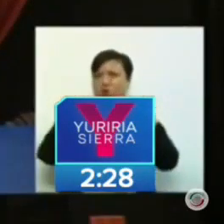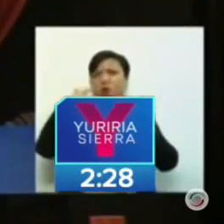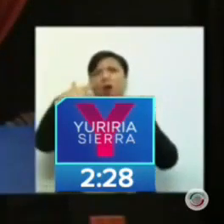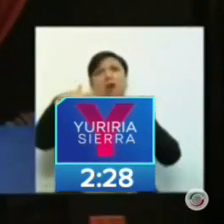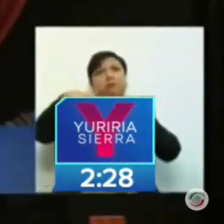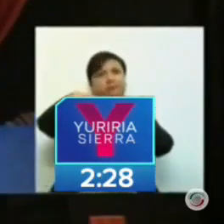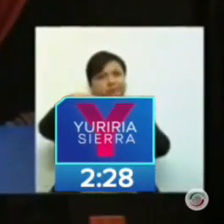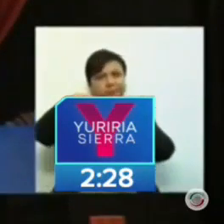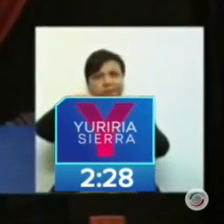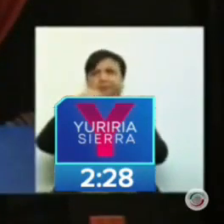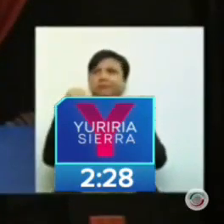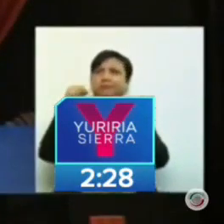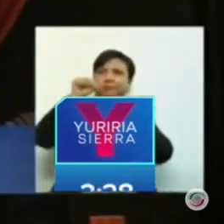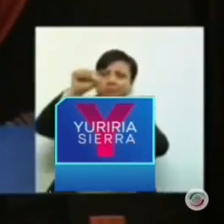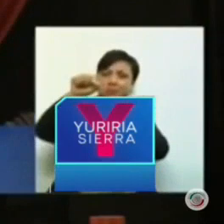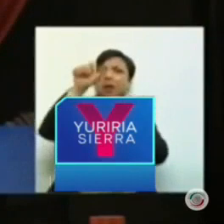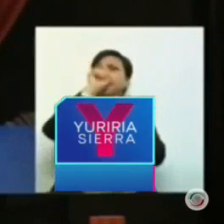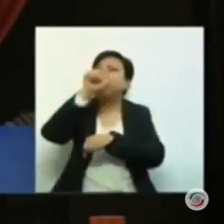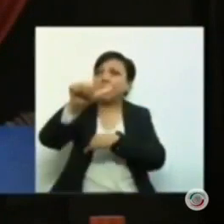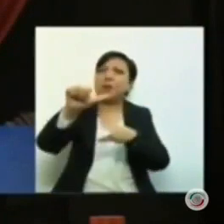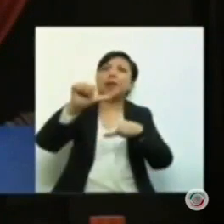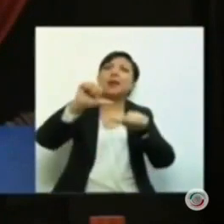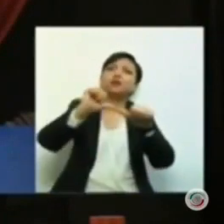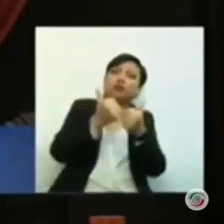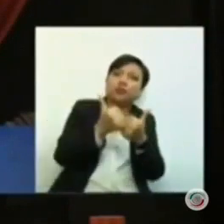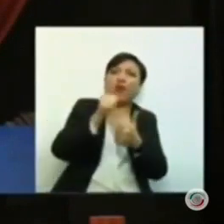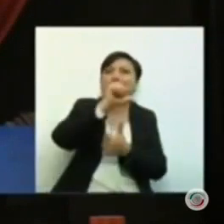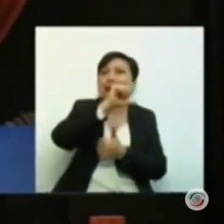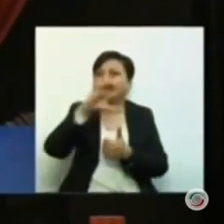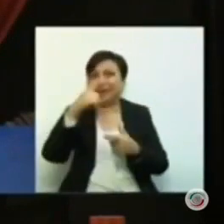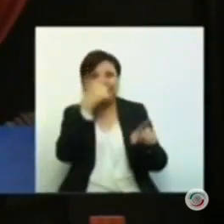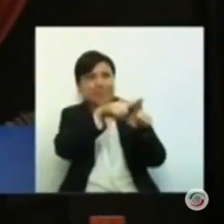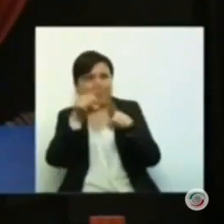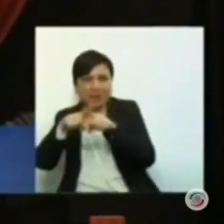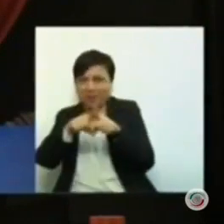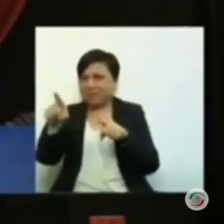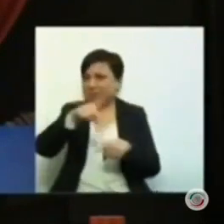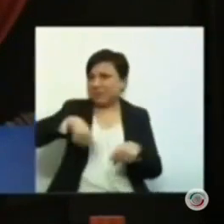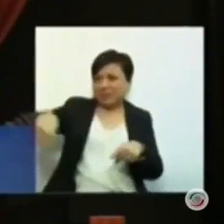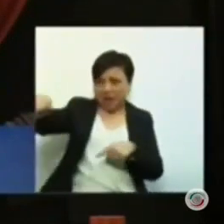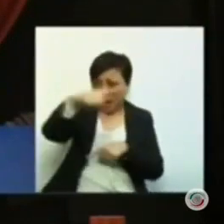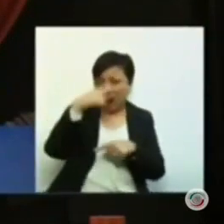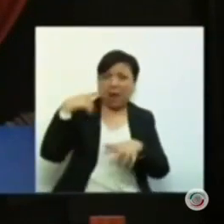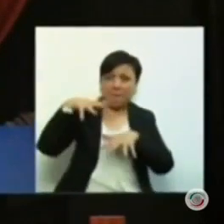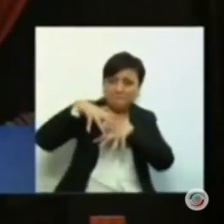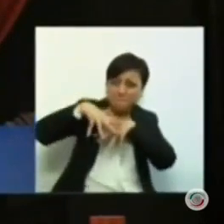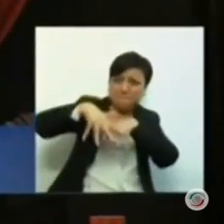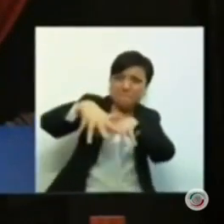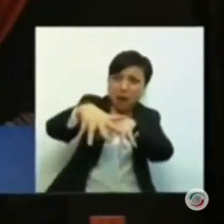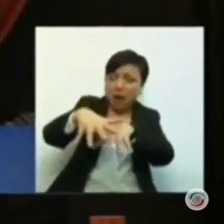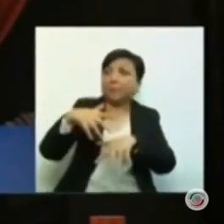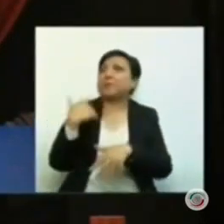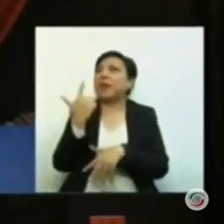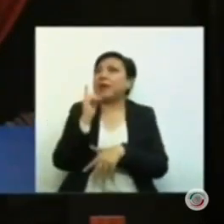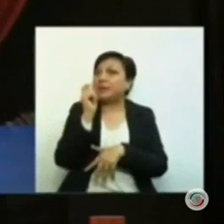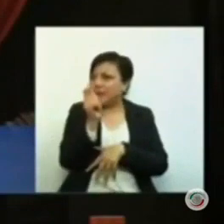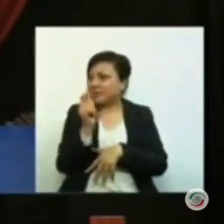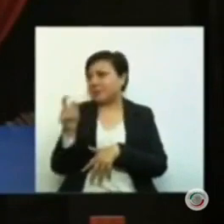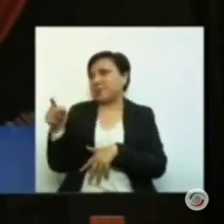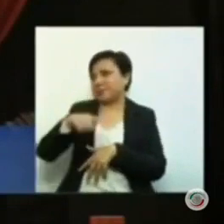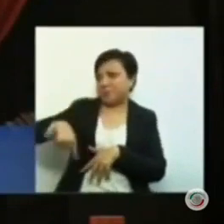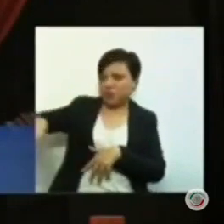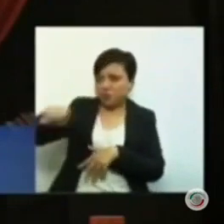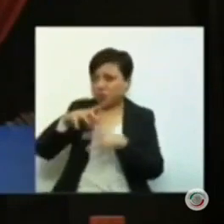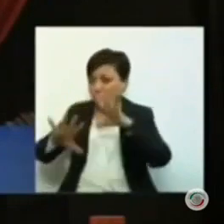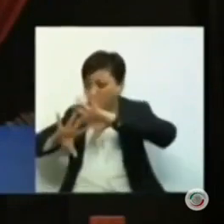de la sociedad civil organizada, es que esta absurda decisión de extinguir los fideicomisos de manera masiva